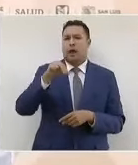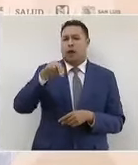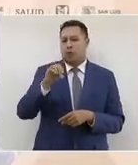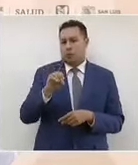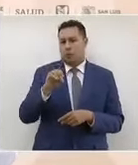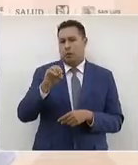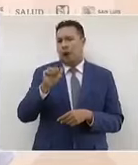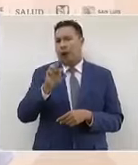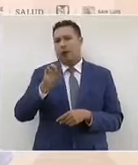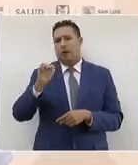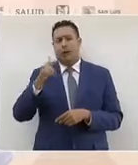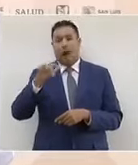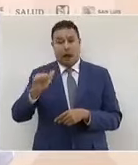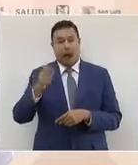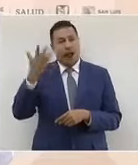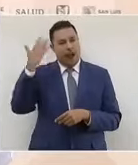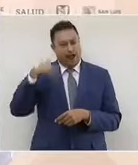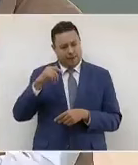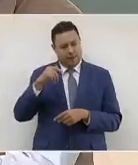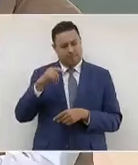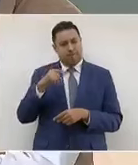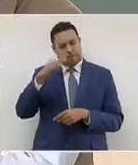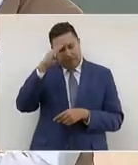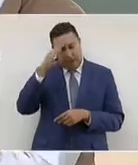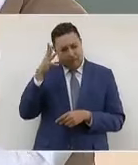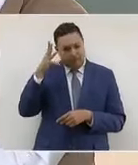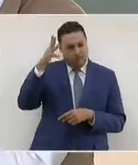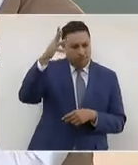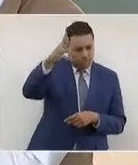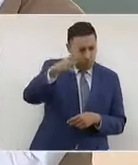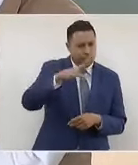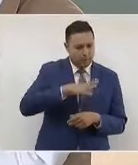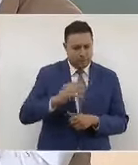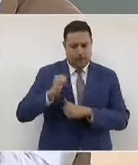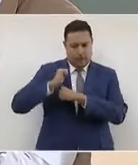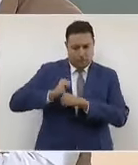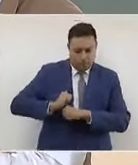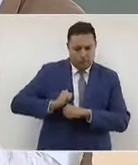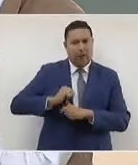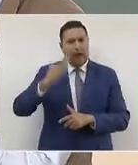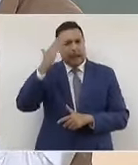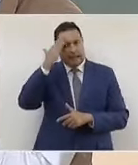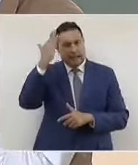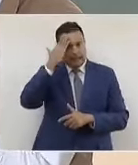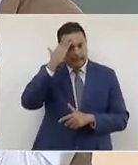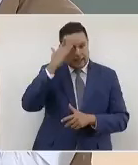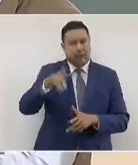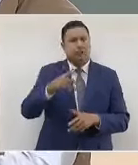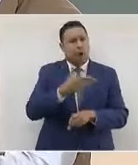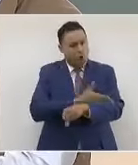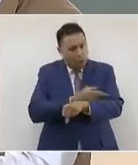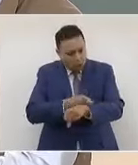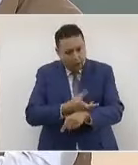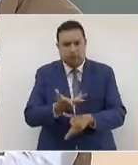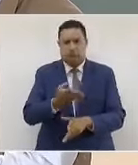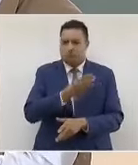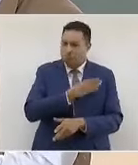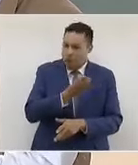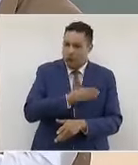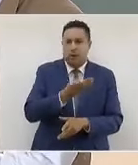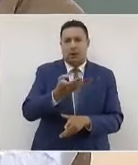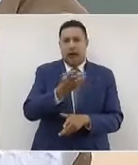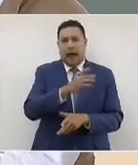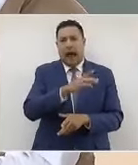una profecía: algún día llegarán al poder hombres de honor, de moralidad, de conciencia, y ese día serán cumplidas las promesas y respetadas